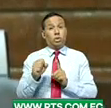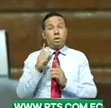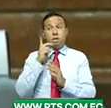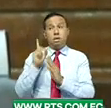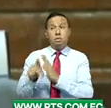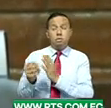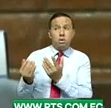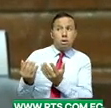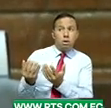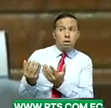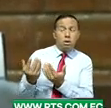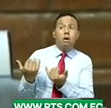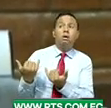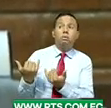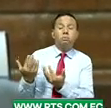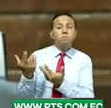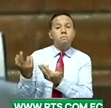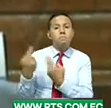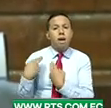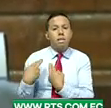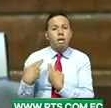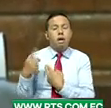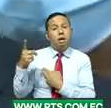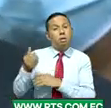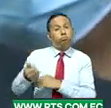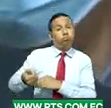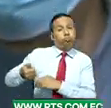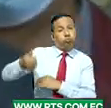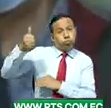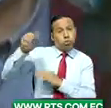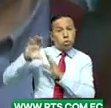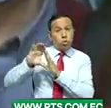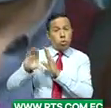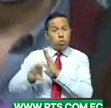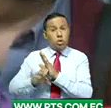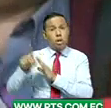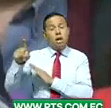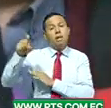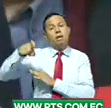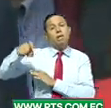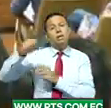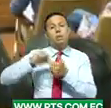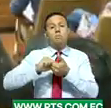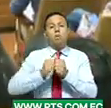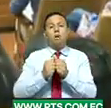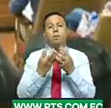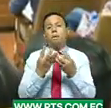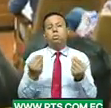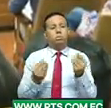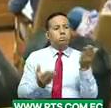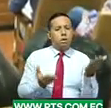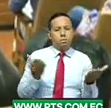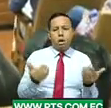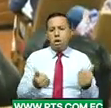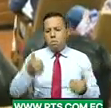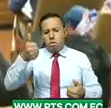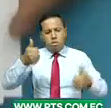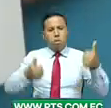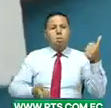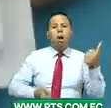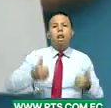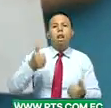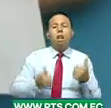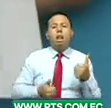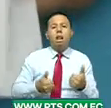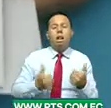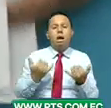sentencia no sea ejecutada. La Corte Constitucional deberá resolver el conflicto legal desatado al interior del municipio capitalino, que